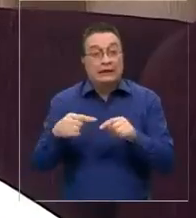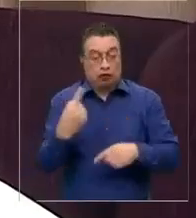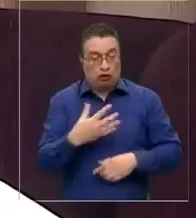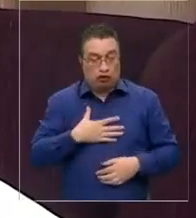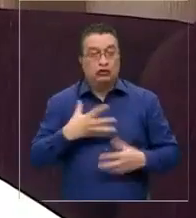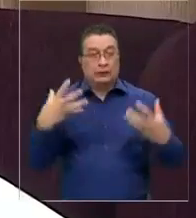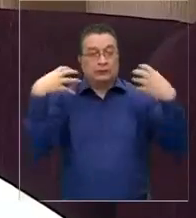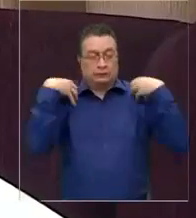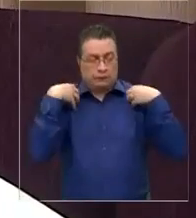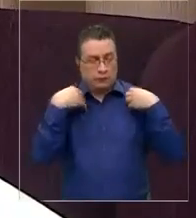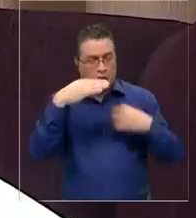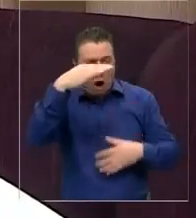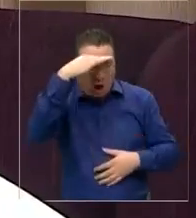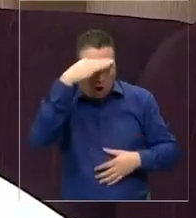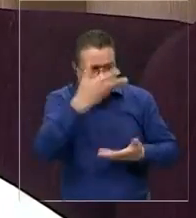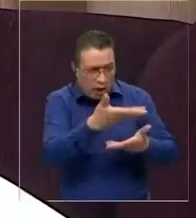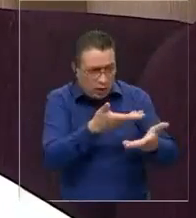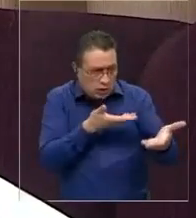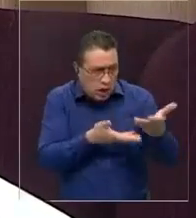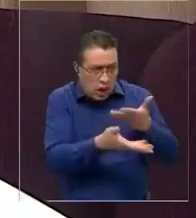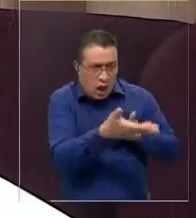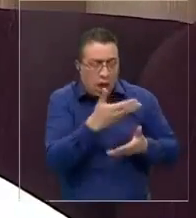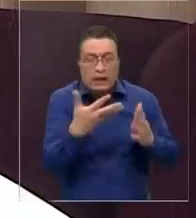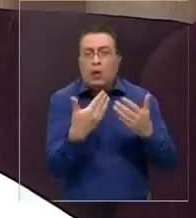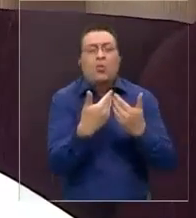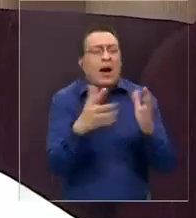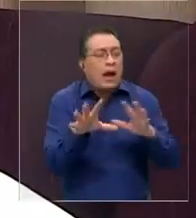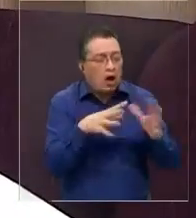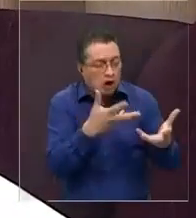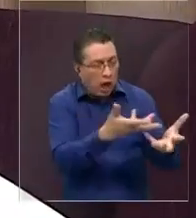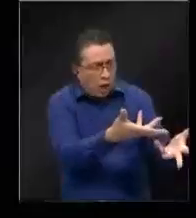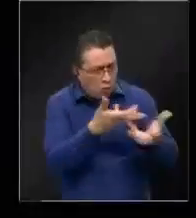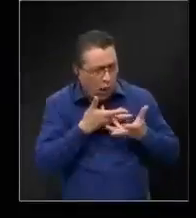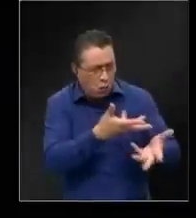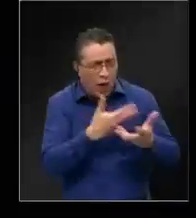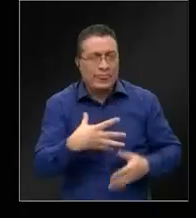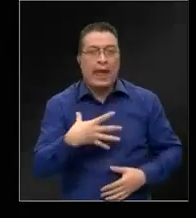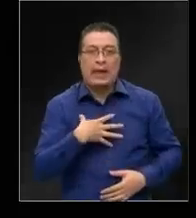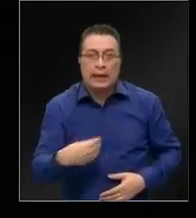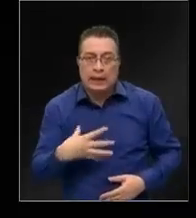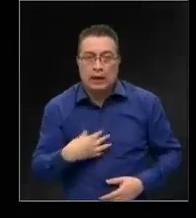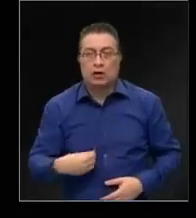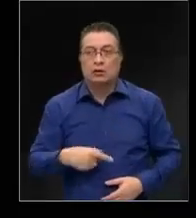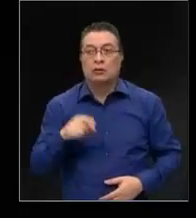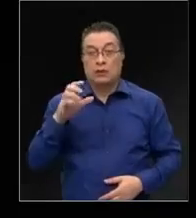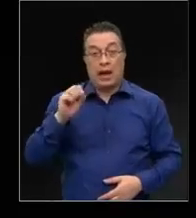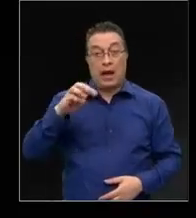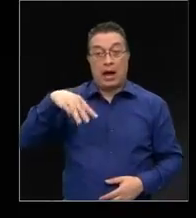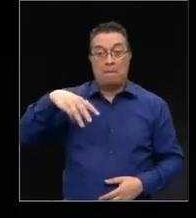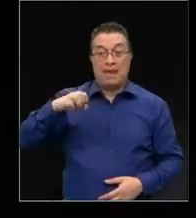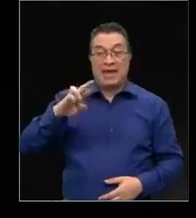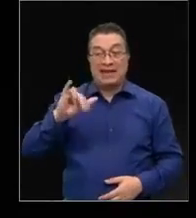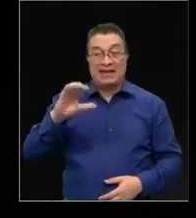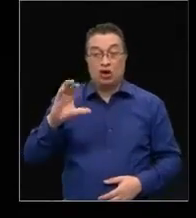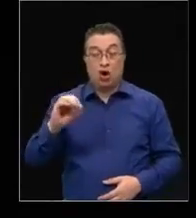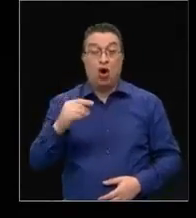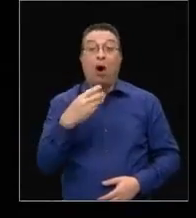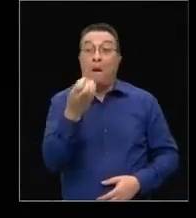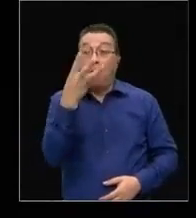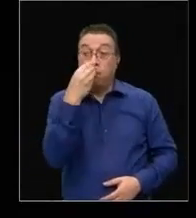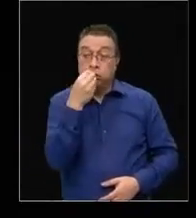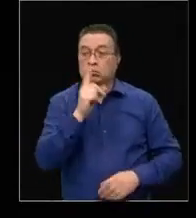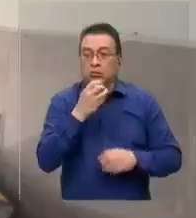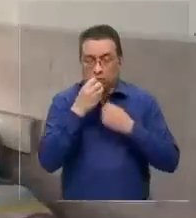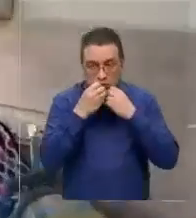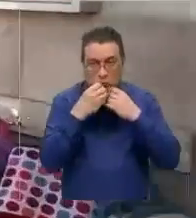generar en la familia es asegurarnos de lo que sea que nos cuente nuestro hijo o hija. Américo decidió romper el silencio y visibilizar un